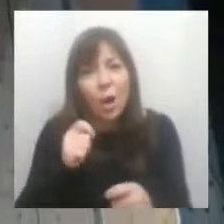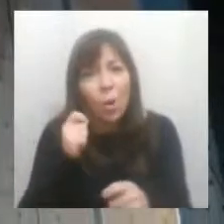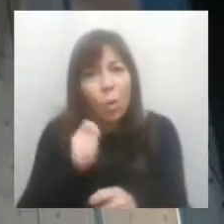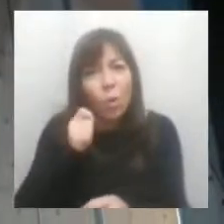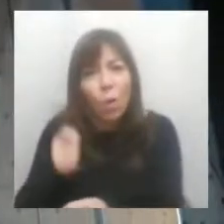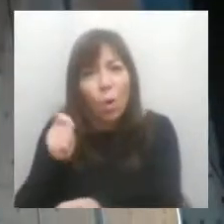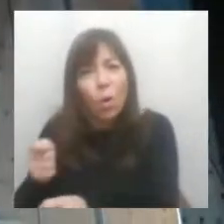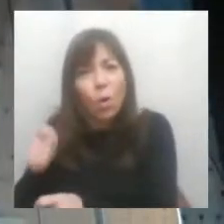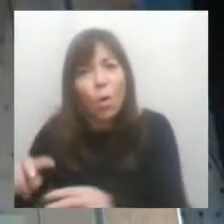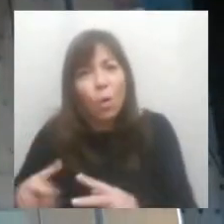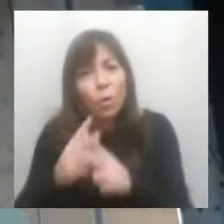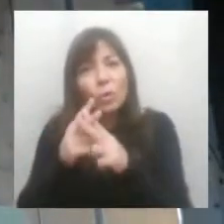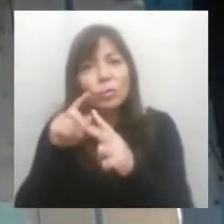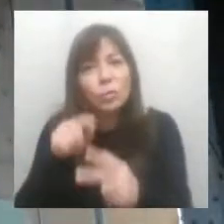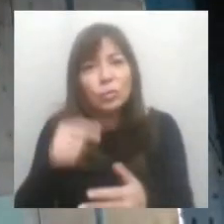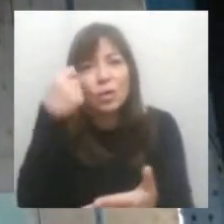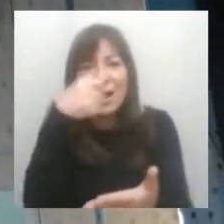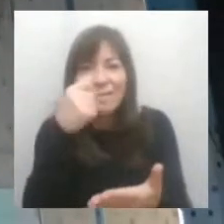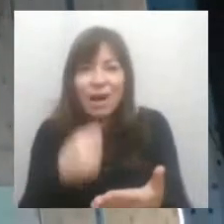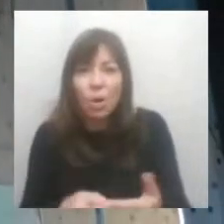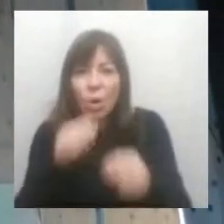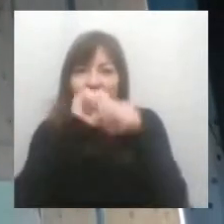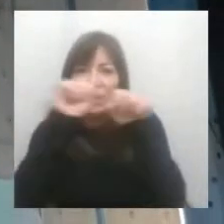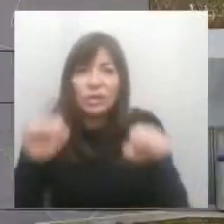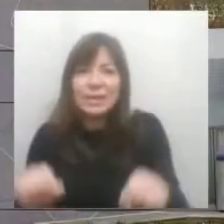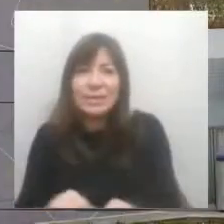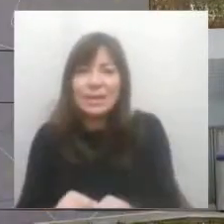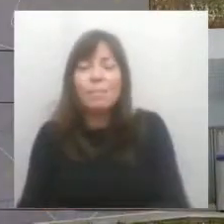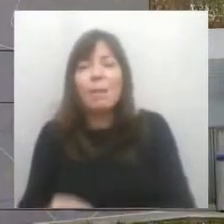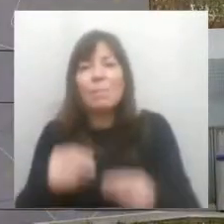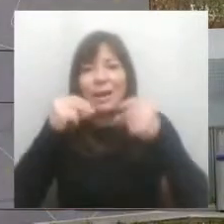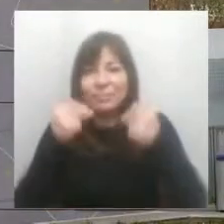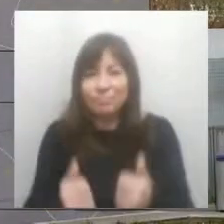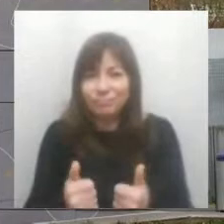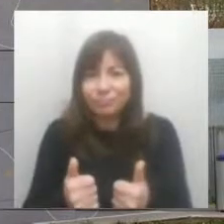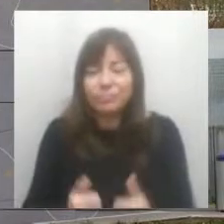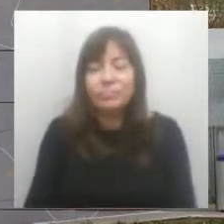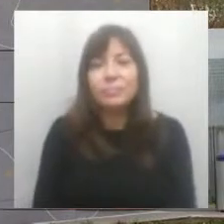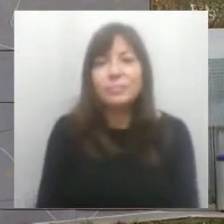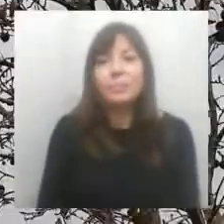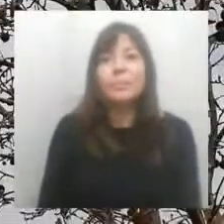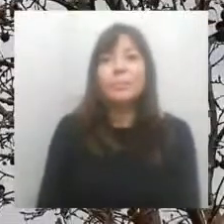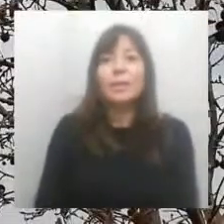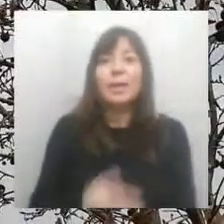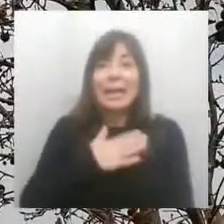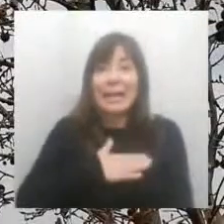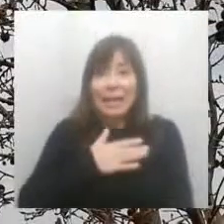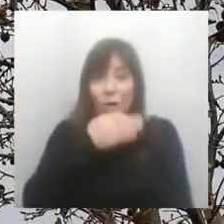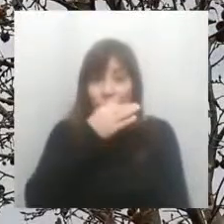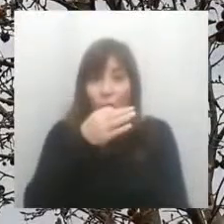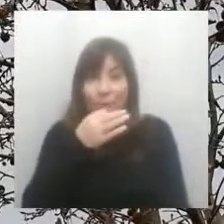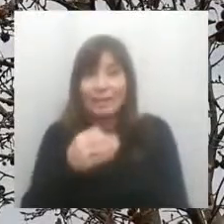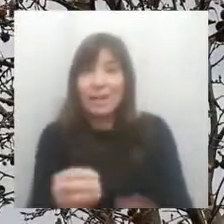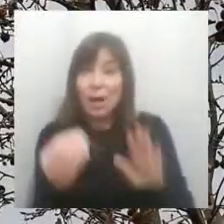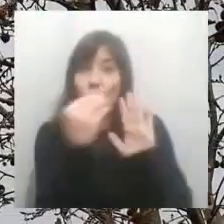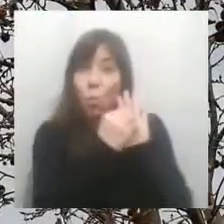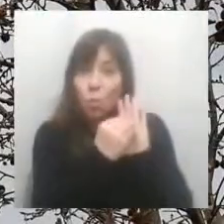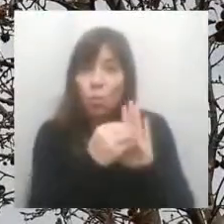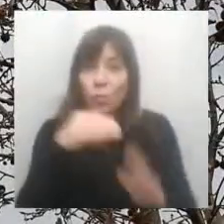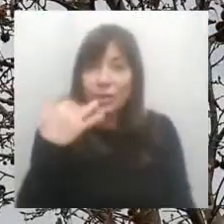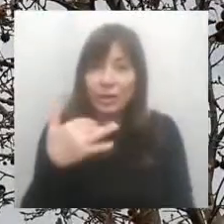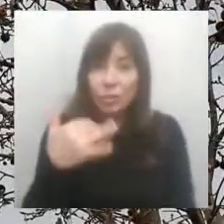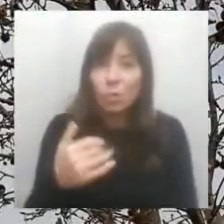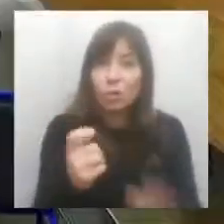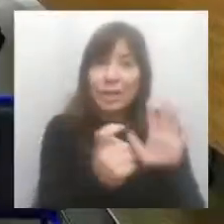revisando, evaluando los sistemas para que estén 100% operativos. Pero te quiero comentar algo. Nosotros tenemos un dato y un